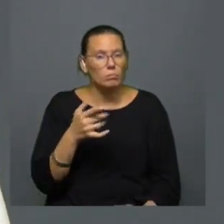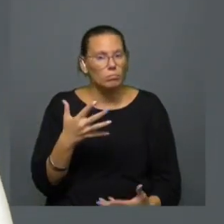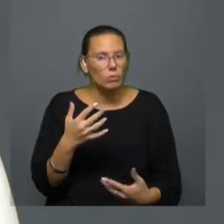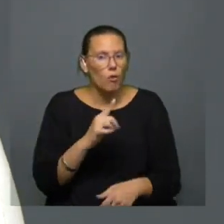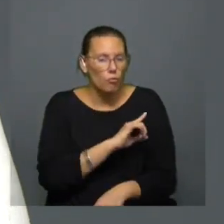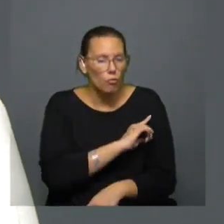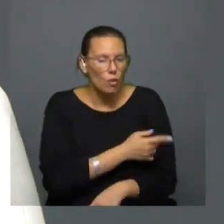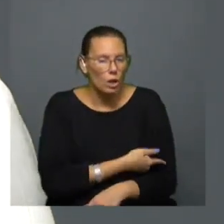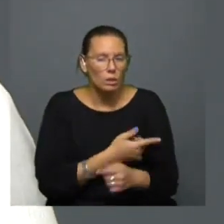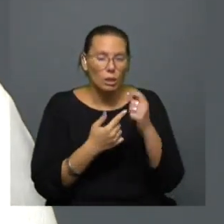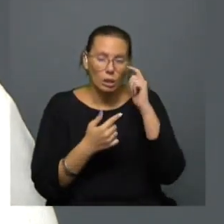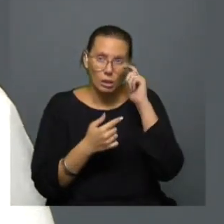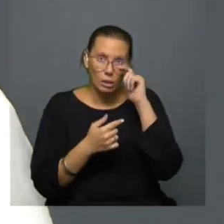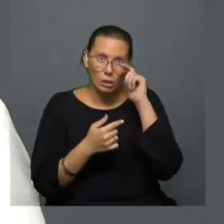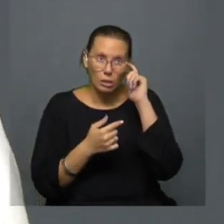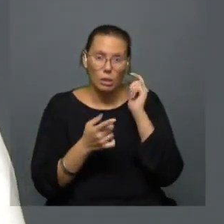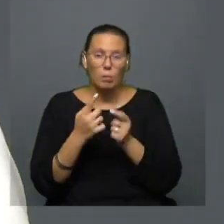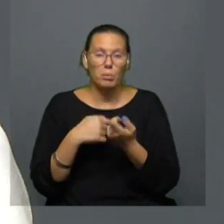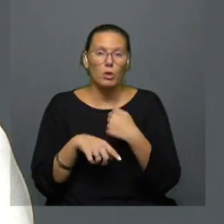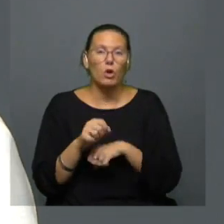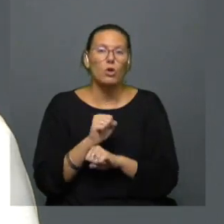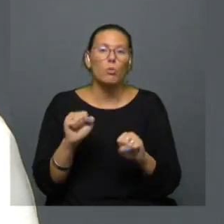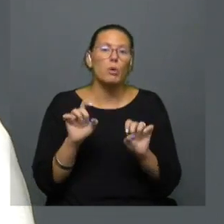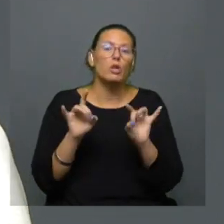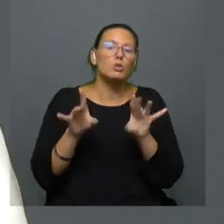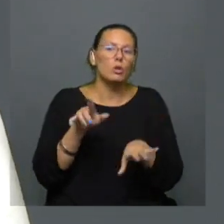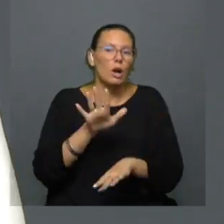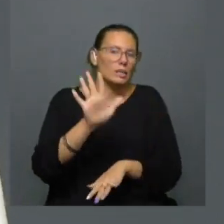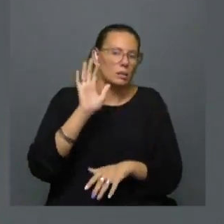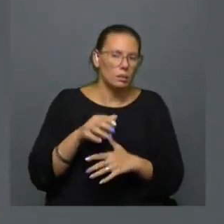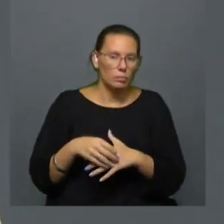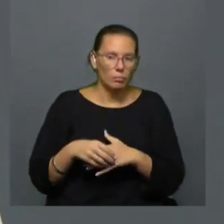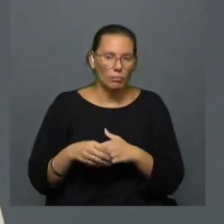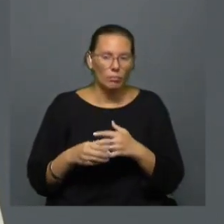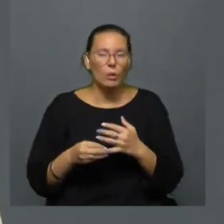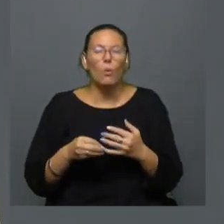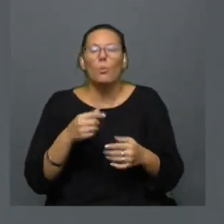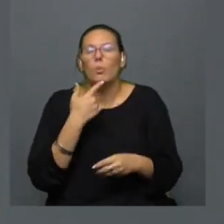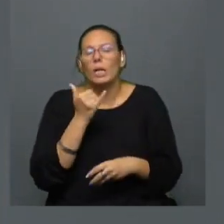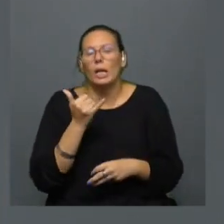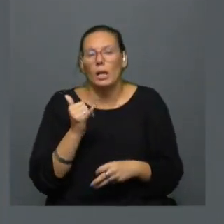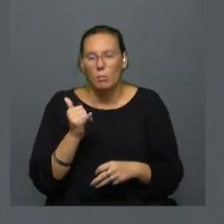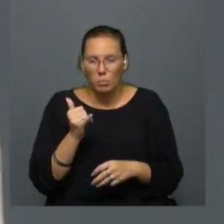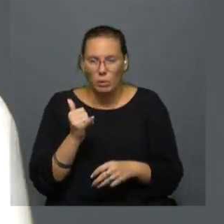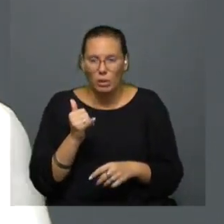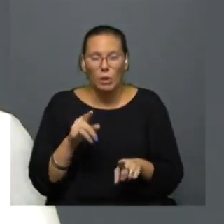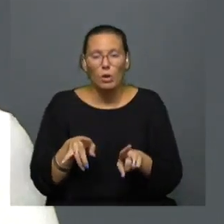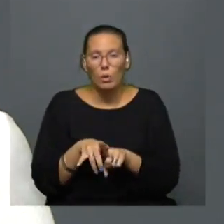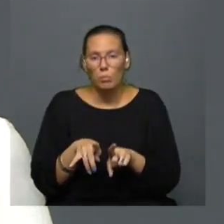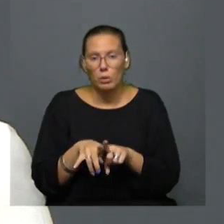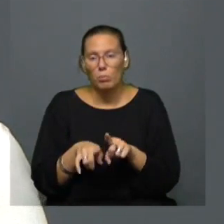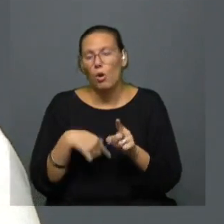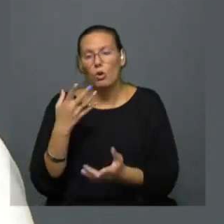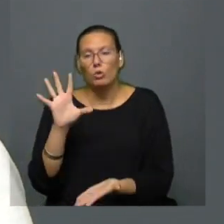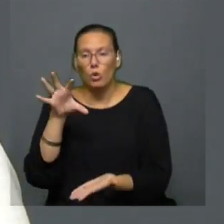¿no? Pero bueno, eso tiene que, no puede quedarse en eso solamente. Mm. Pongo ese ejemplo, y sería el mismo el ex-Gior,